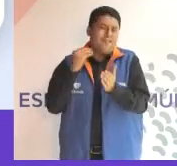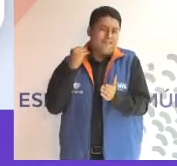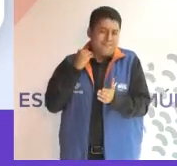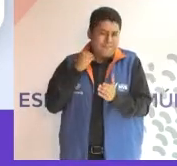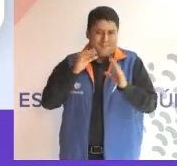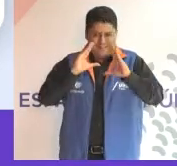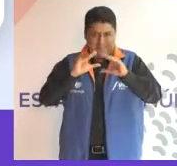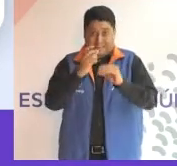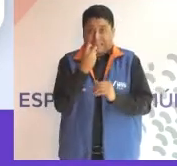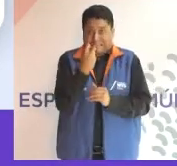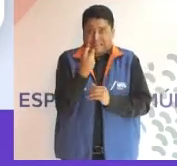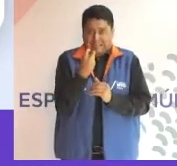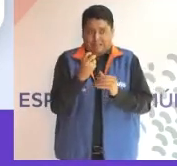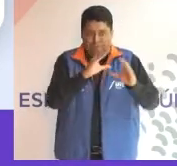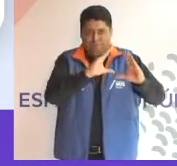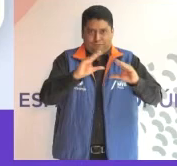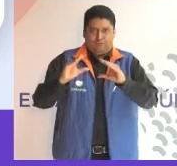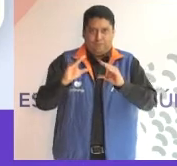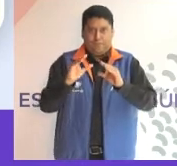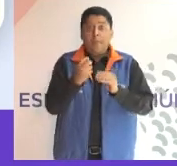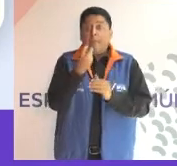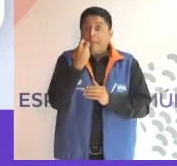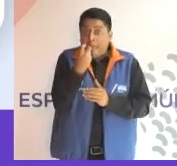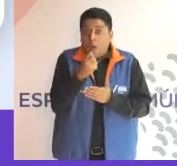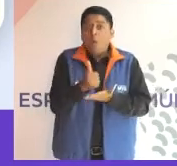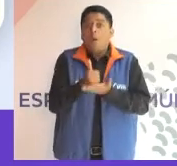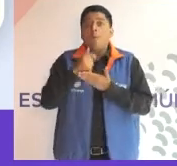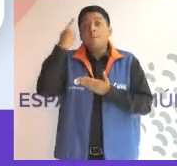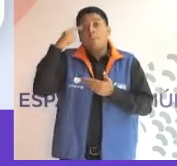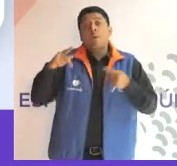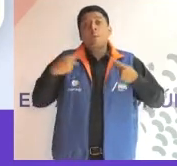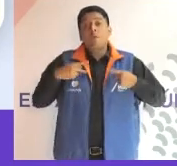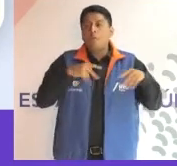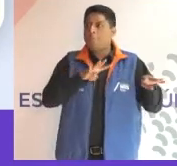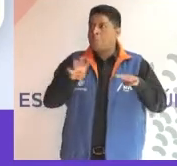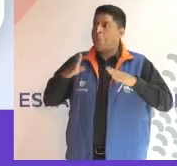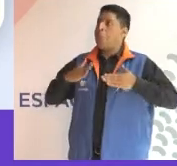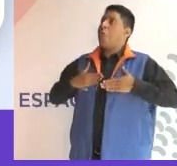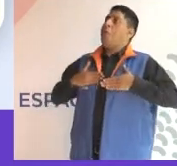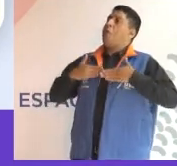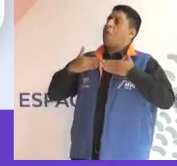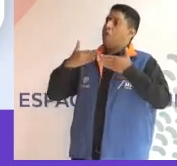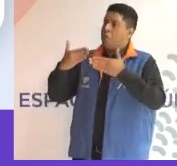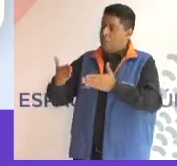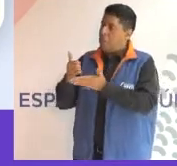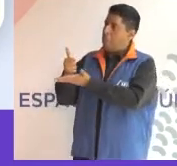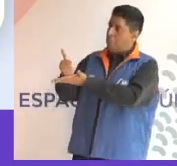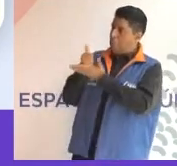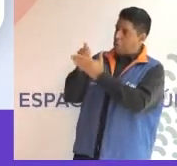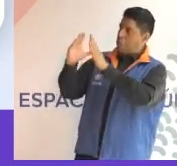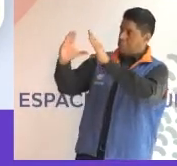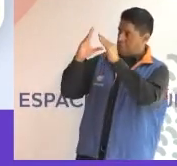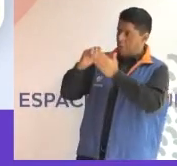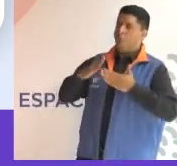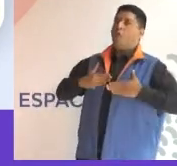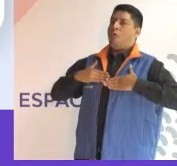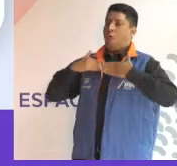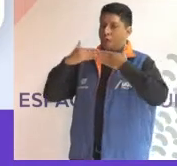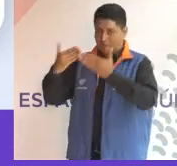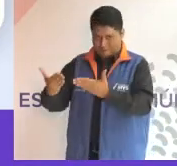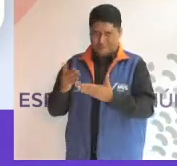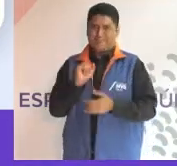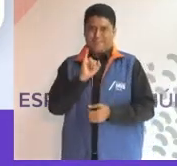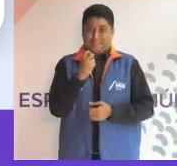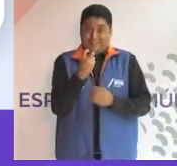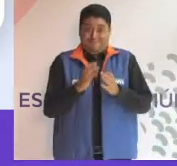También para la confianza entre ciudadanos y con las organizaciones. Creo que el principal factor, y